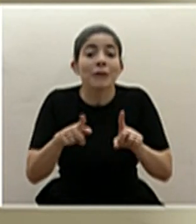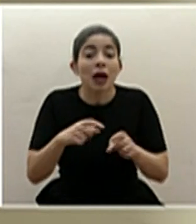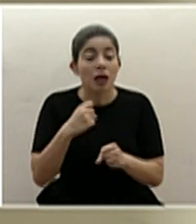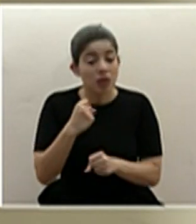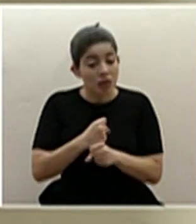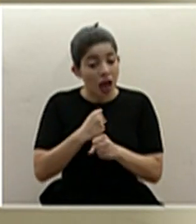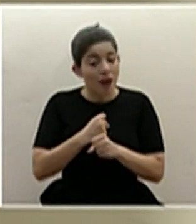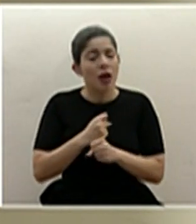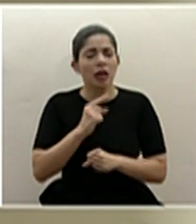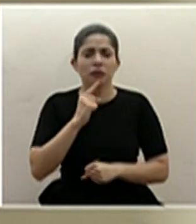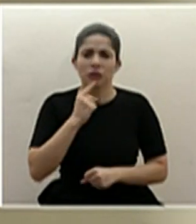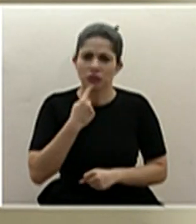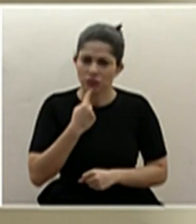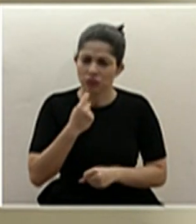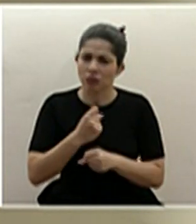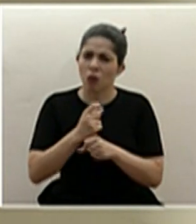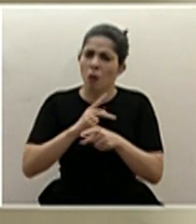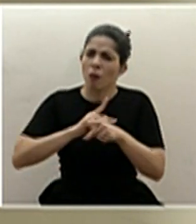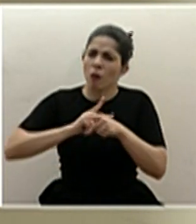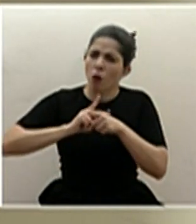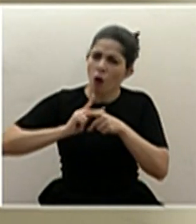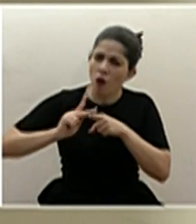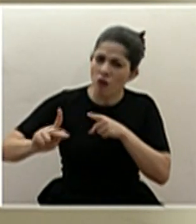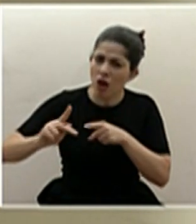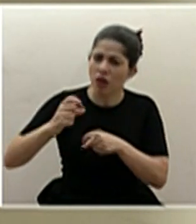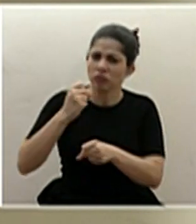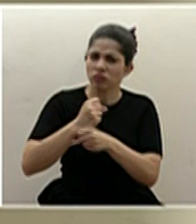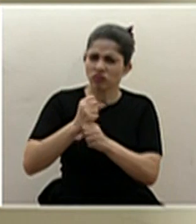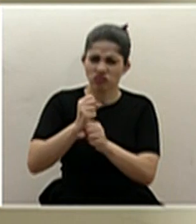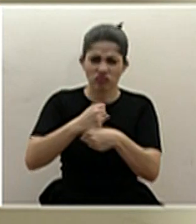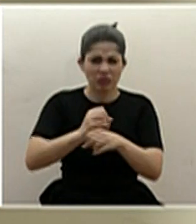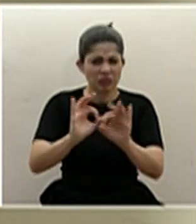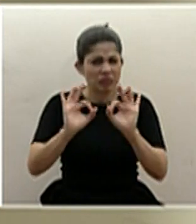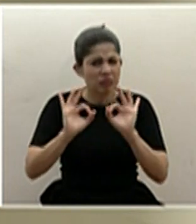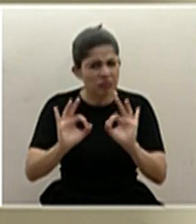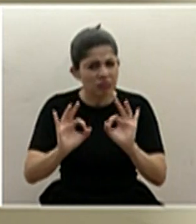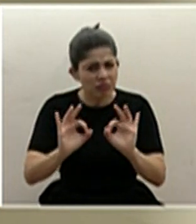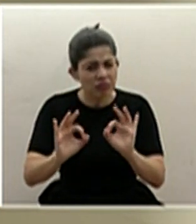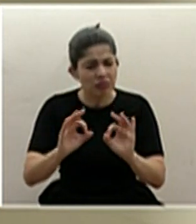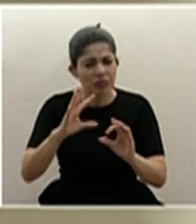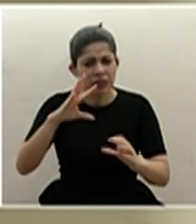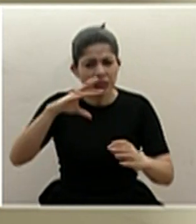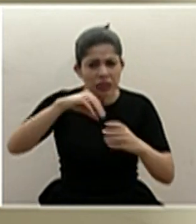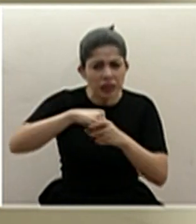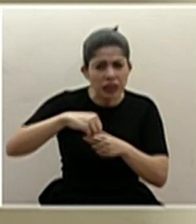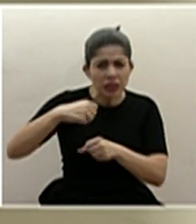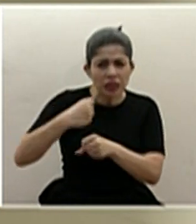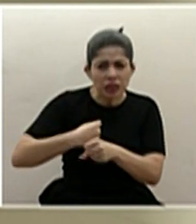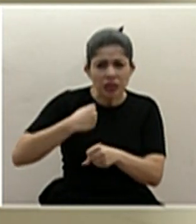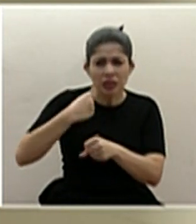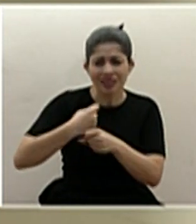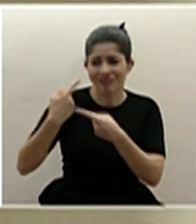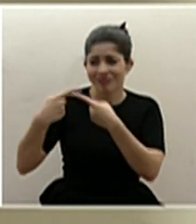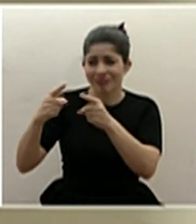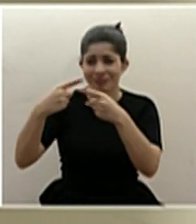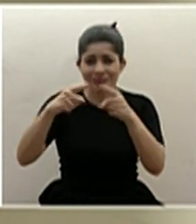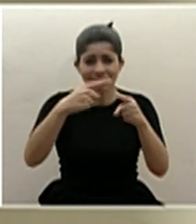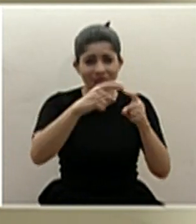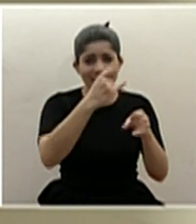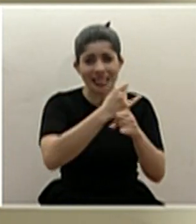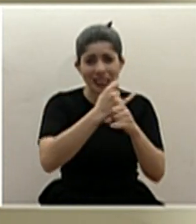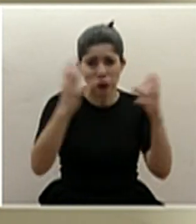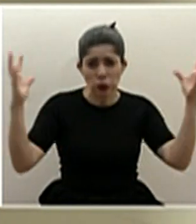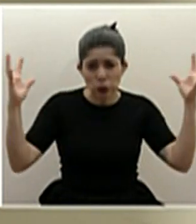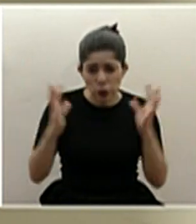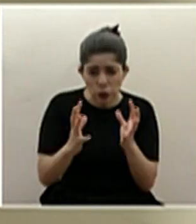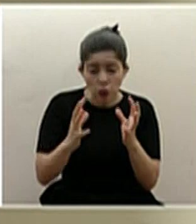hacer es un trabajo serio, un trabajo profesional, un trabajo bien hecho, donde están involucrados y trabajando todas las instituciones, donde cada vez